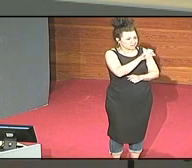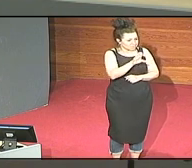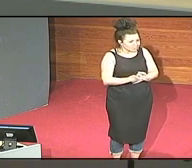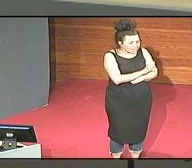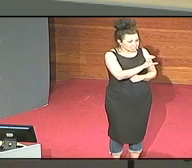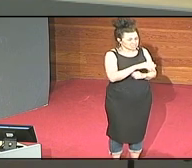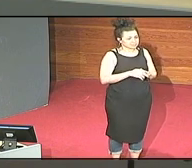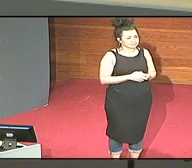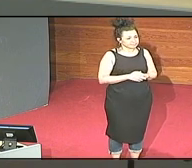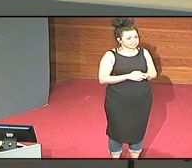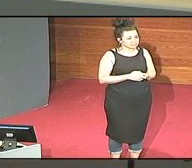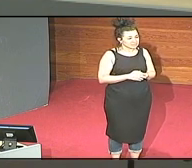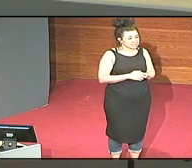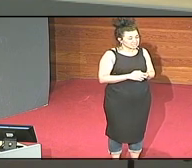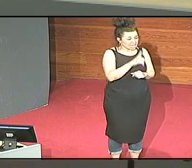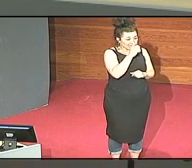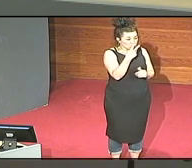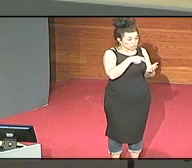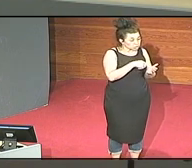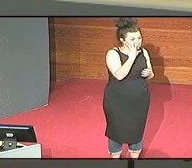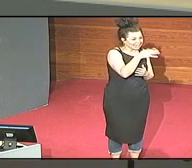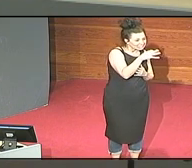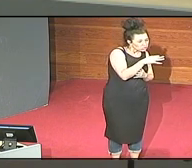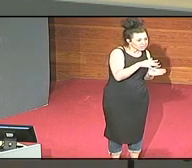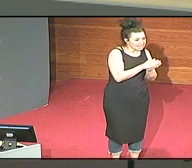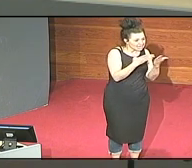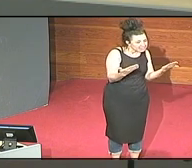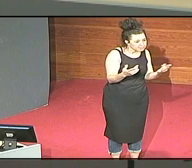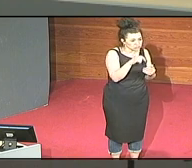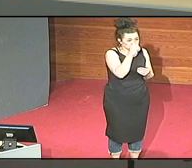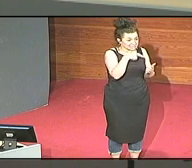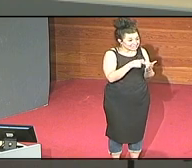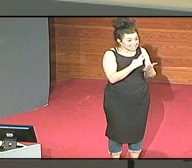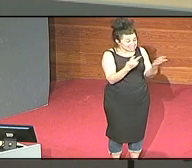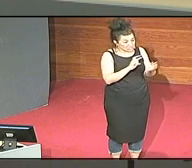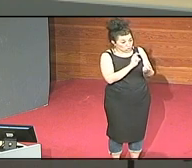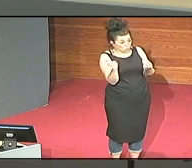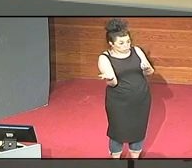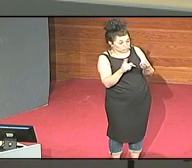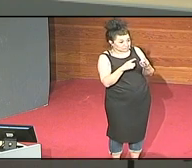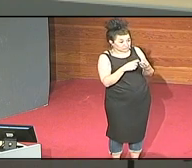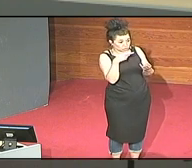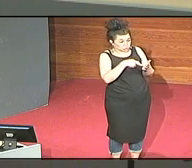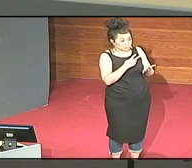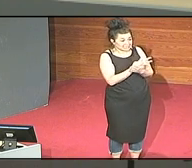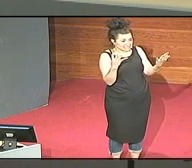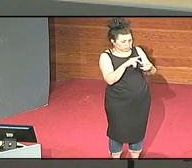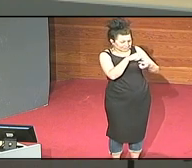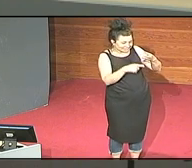océano áfrica y me llama la hija del nilo y me llamas a su dieta indestructibles bamiyán eréctil y burberry llada